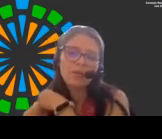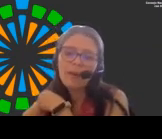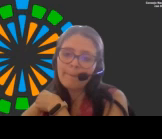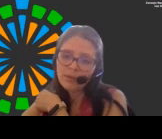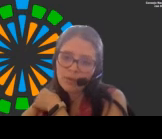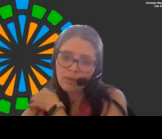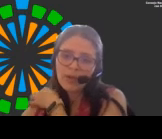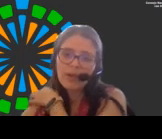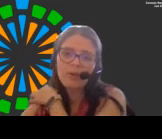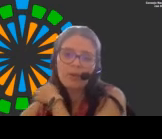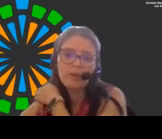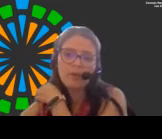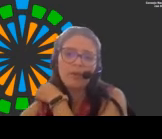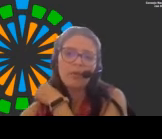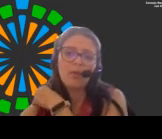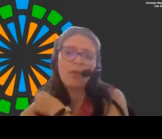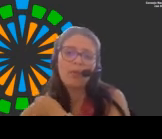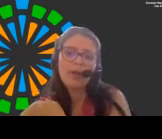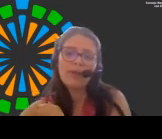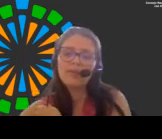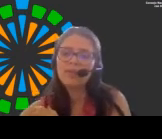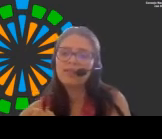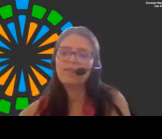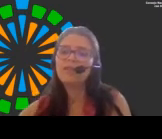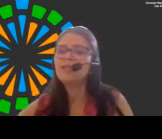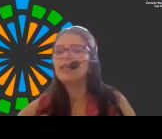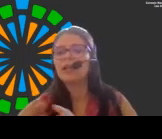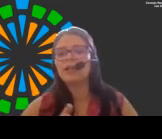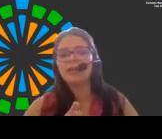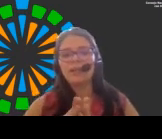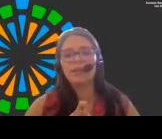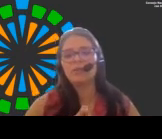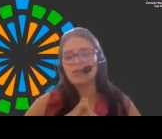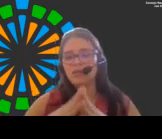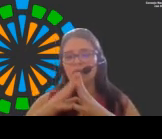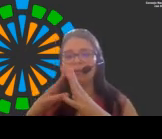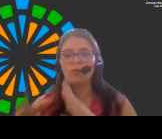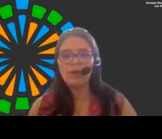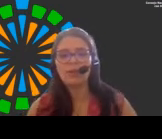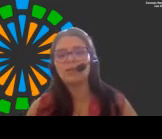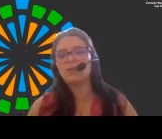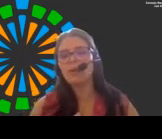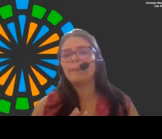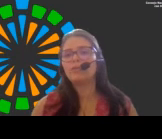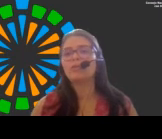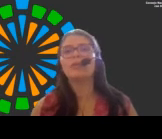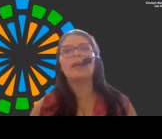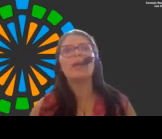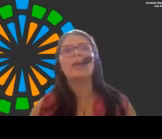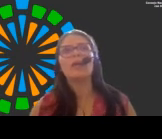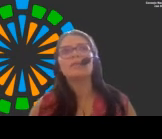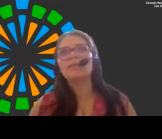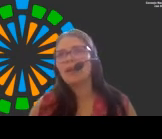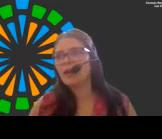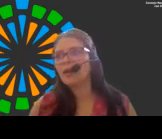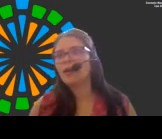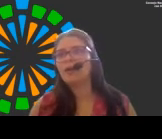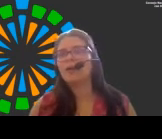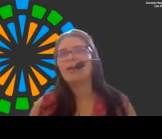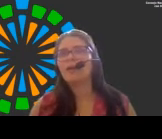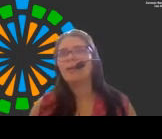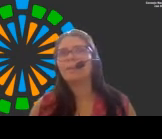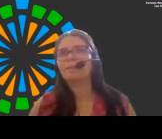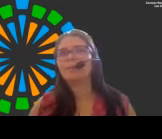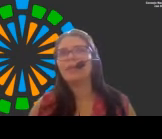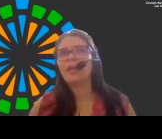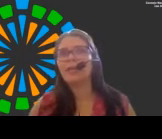Si una persona con con una deficiencia física tiene una silla de ruedas y una persona ciega